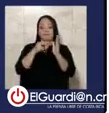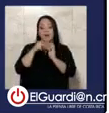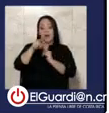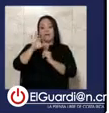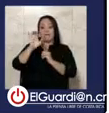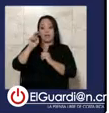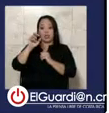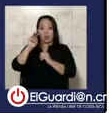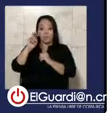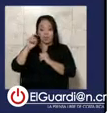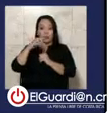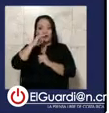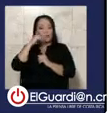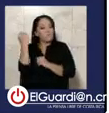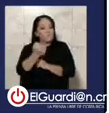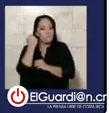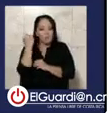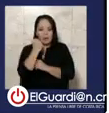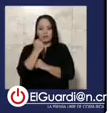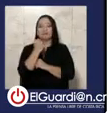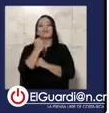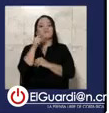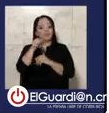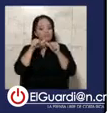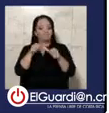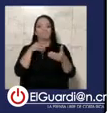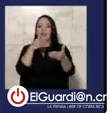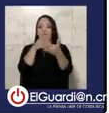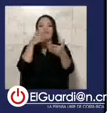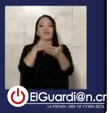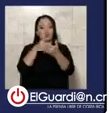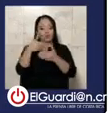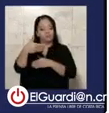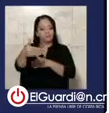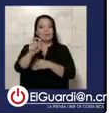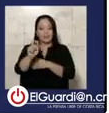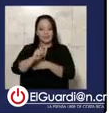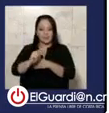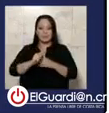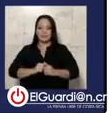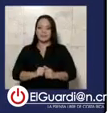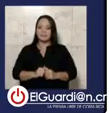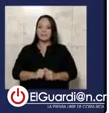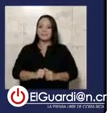fenómeno bastante fuerte y esperamos que siga impactando durante los próximos meses. He de decir que el